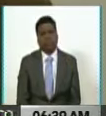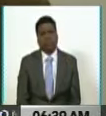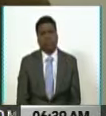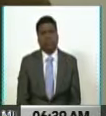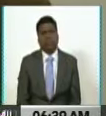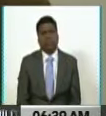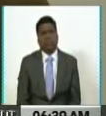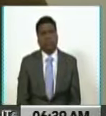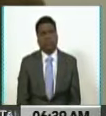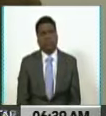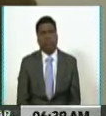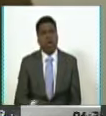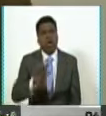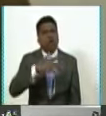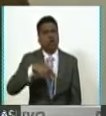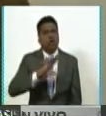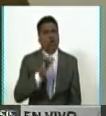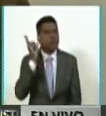donde doña Paula Correa